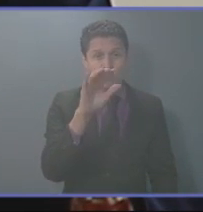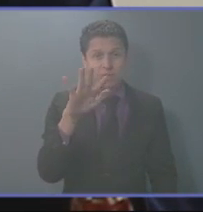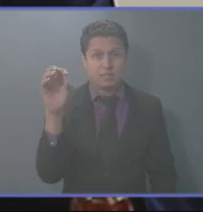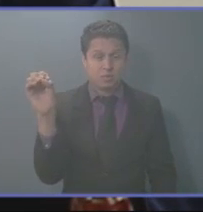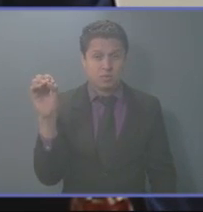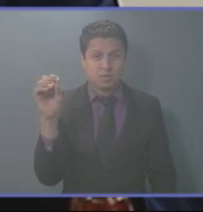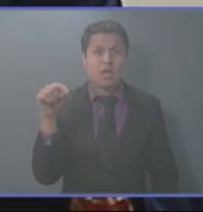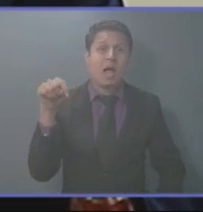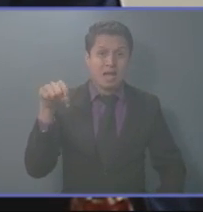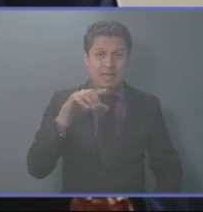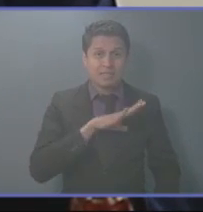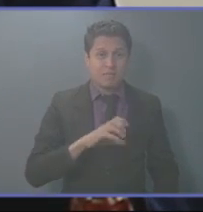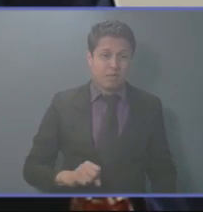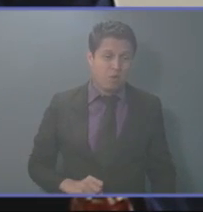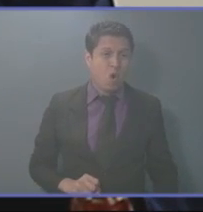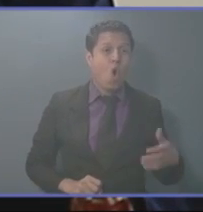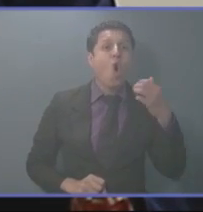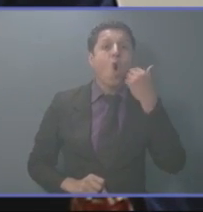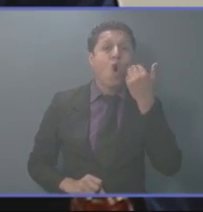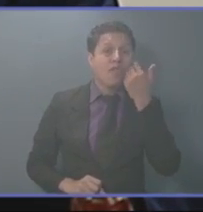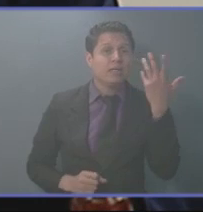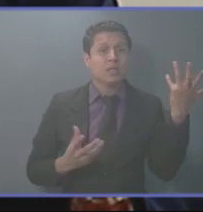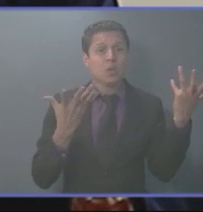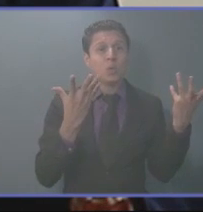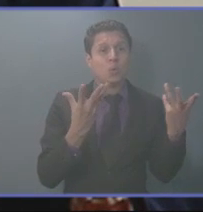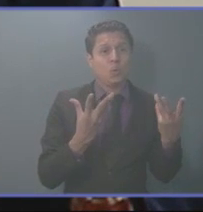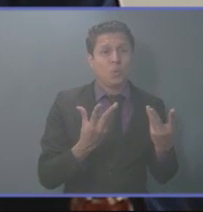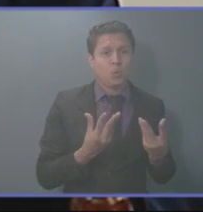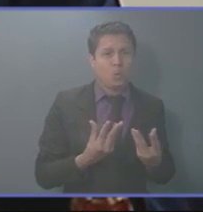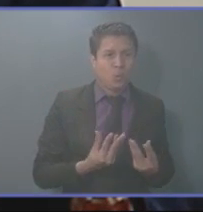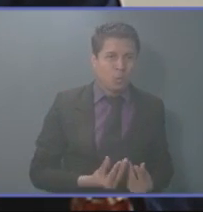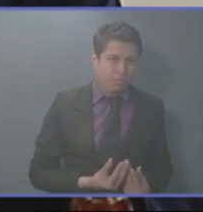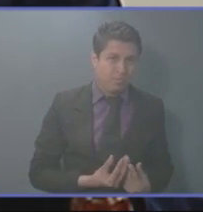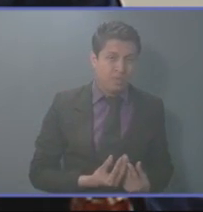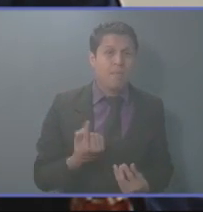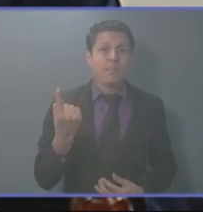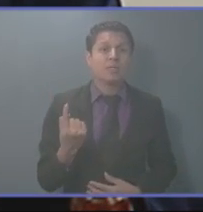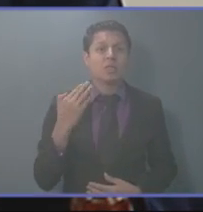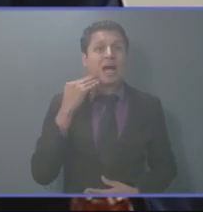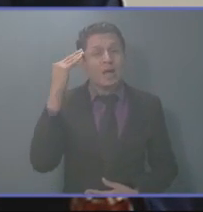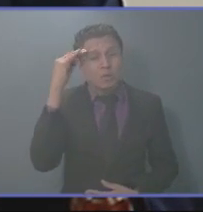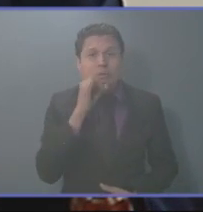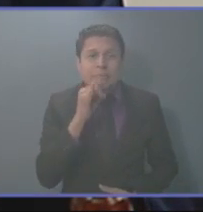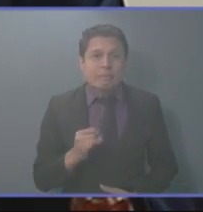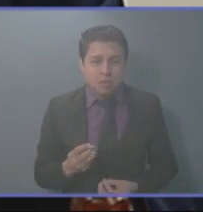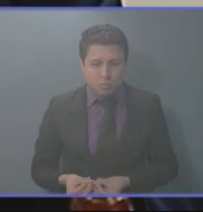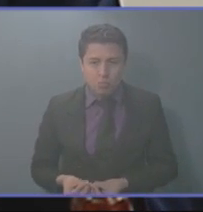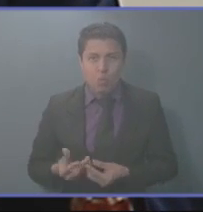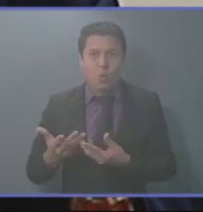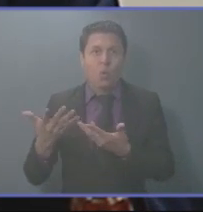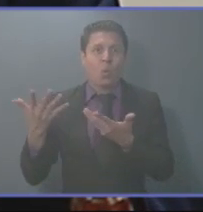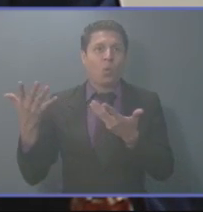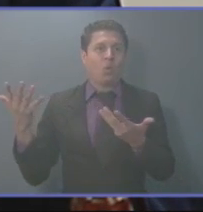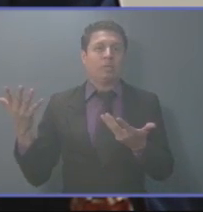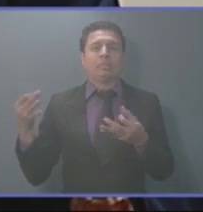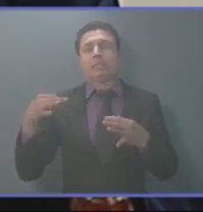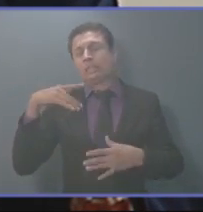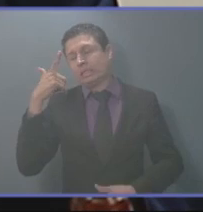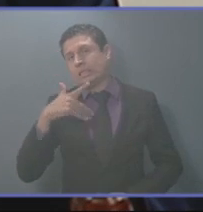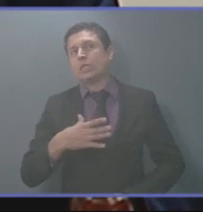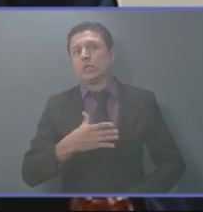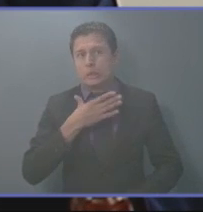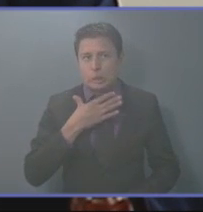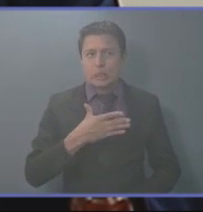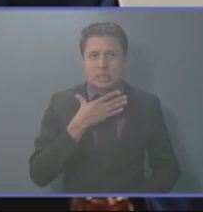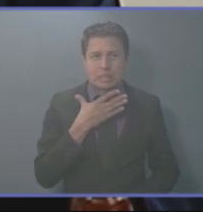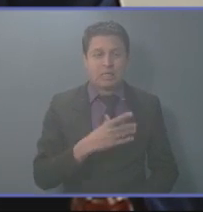de jóvenes tiende a ir disminuyendo. Vamos en baja. Ya la familia salvadoreña no es